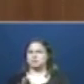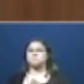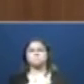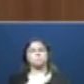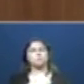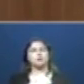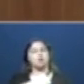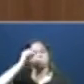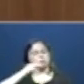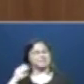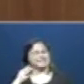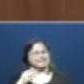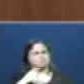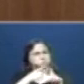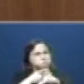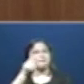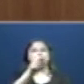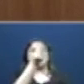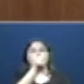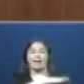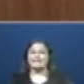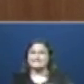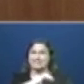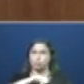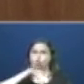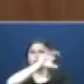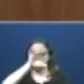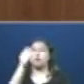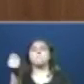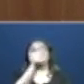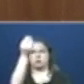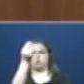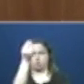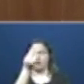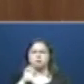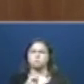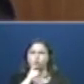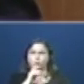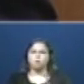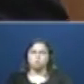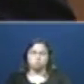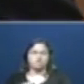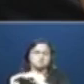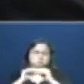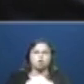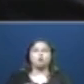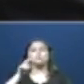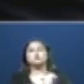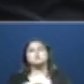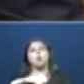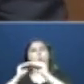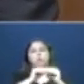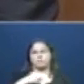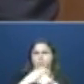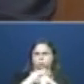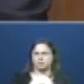posición es esa mejorar el estado autonómico hacerlo siempre compatible con la unidad política y económica